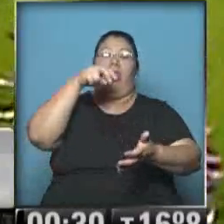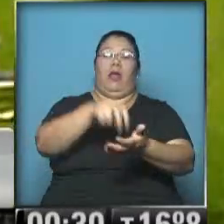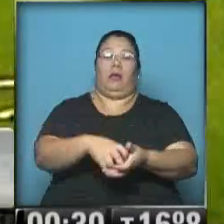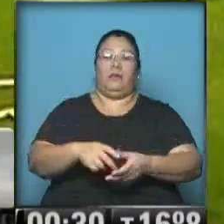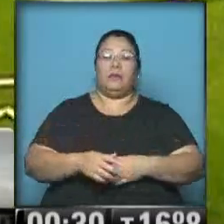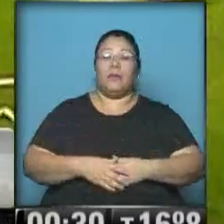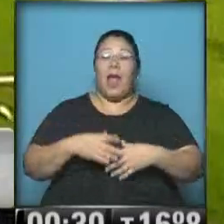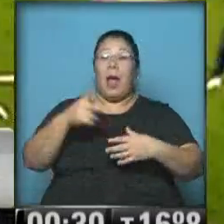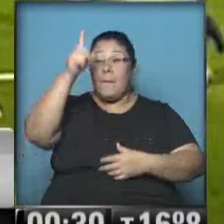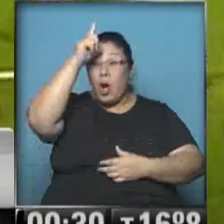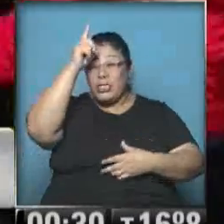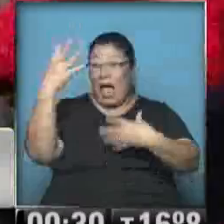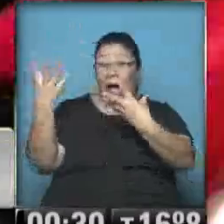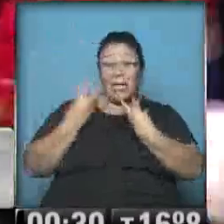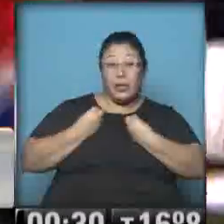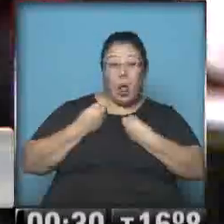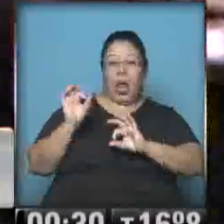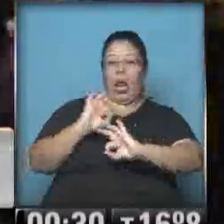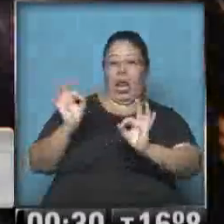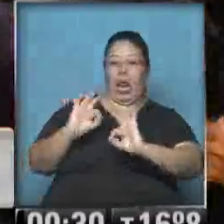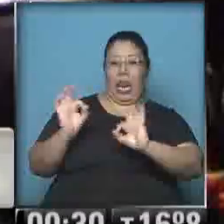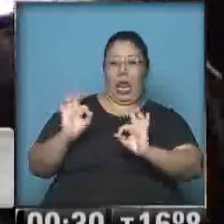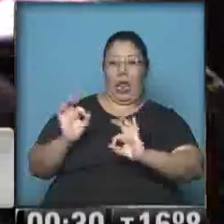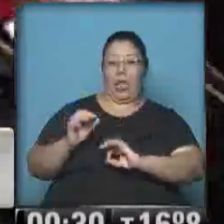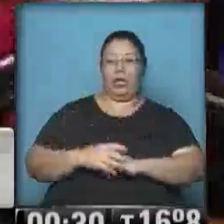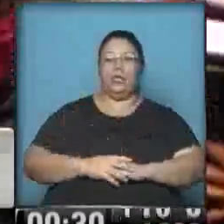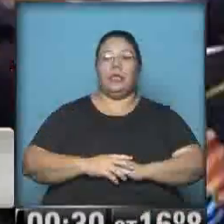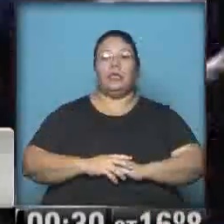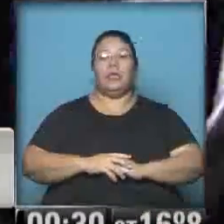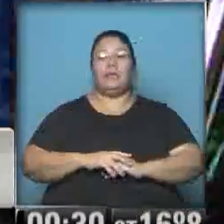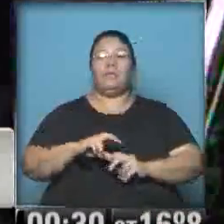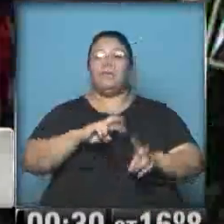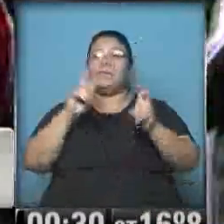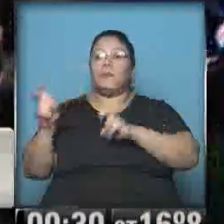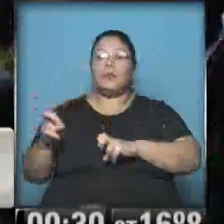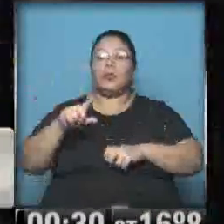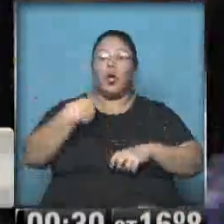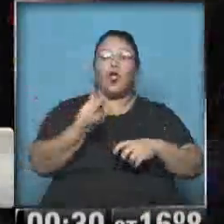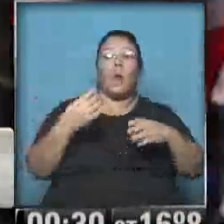de la policía. Tampoco hubo mucha ayuda de la policía en este partido. Unión